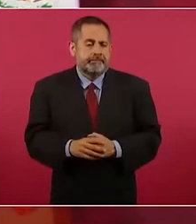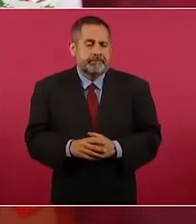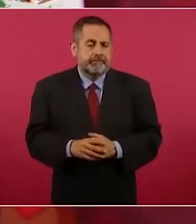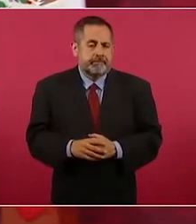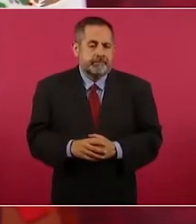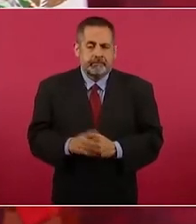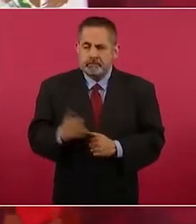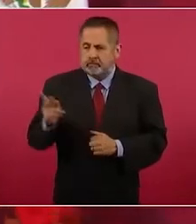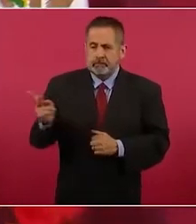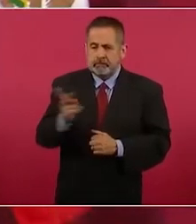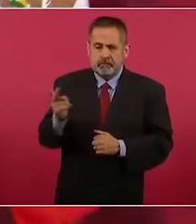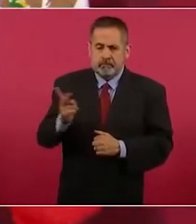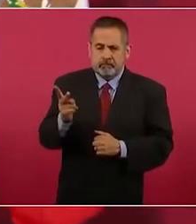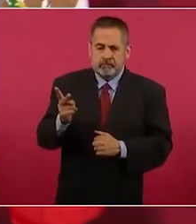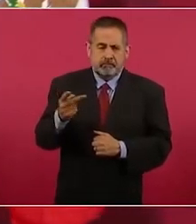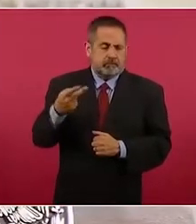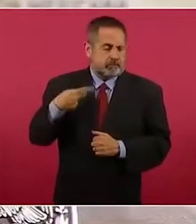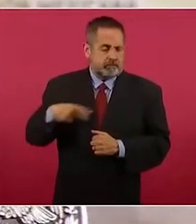Son gentes